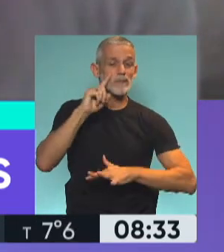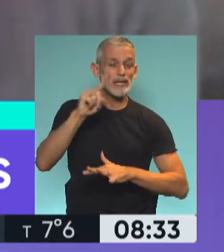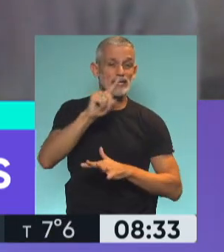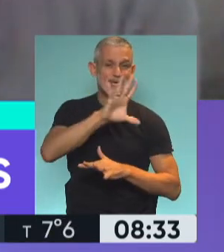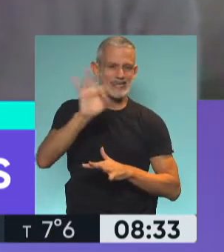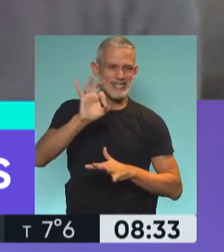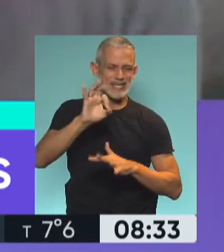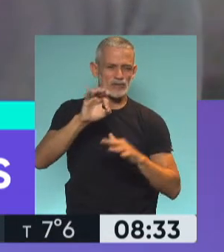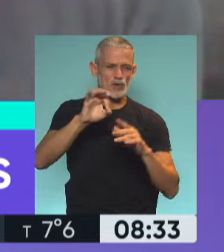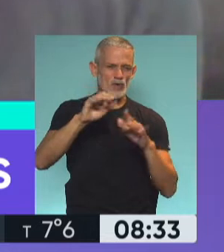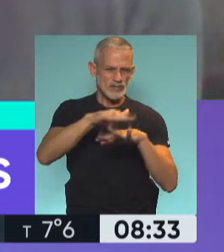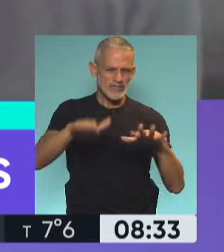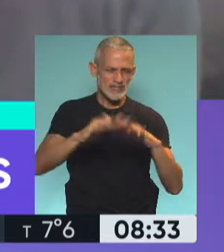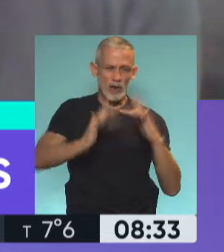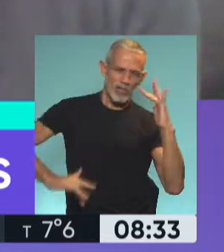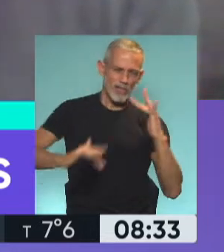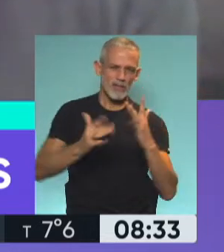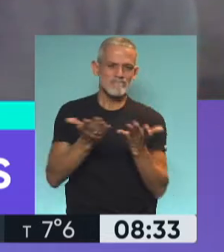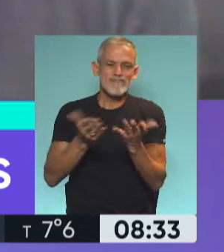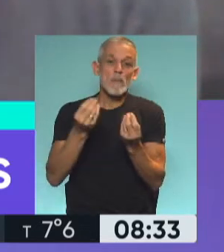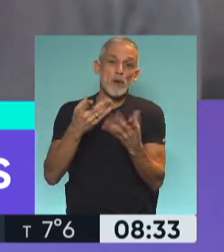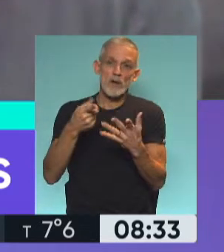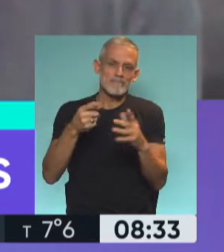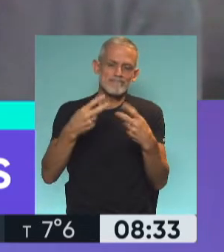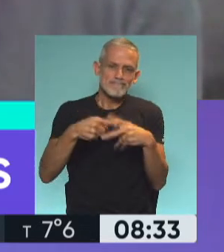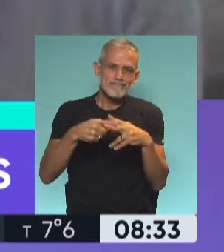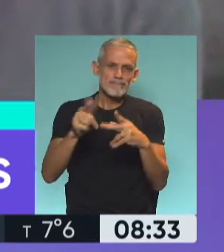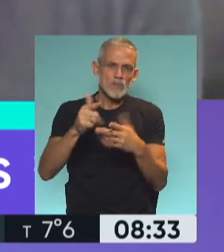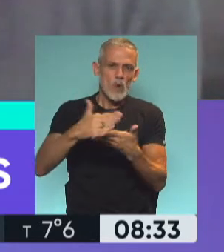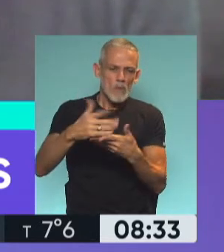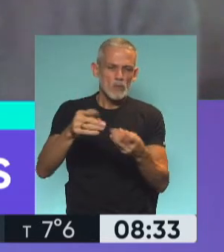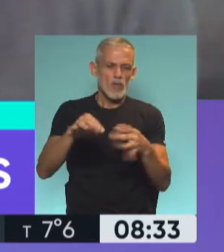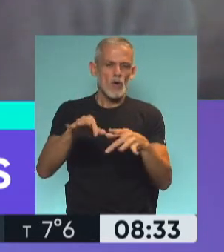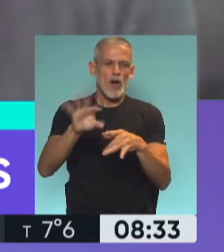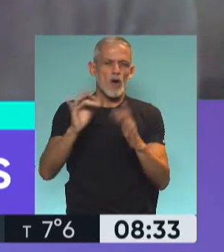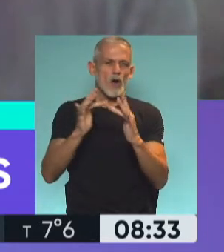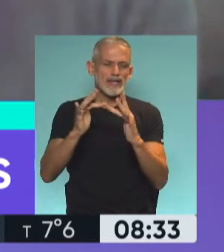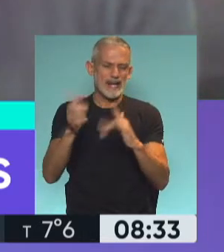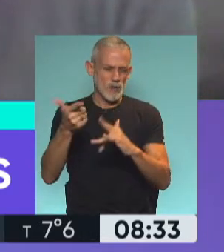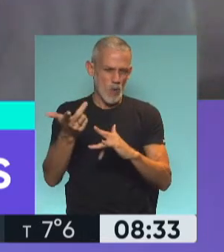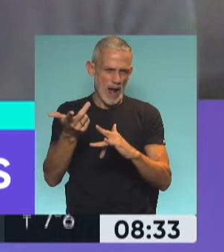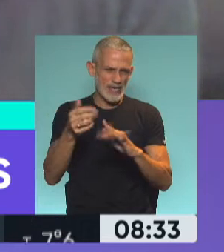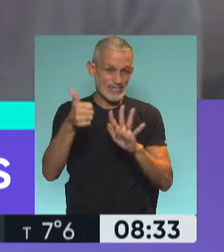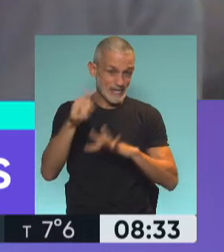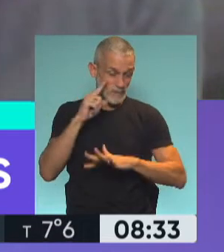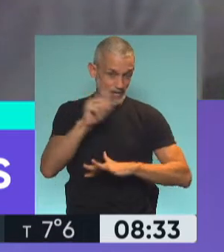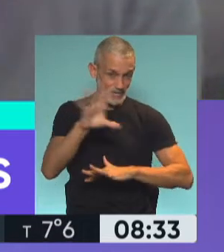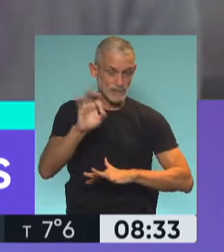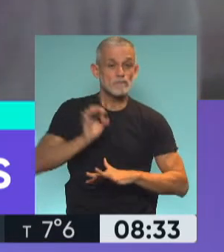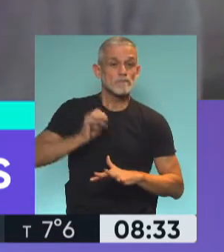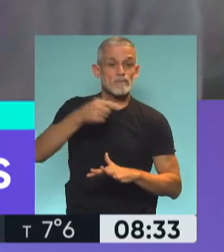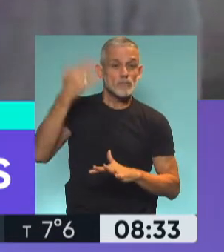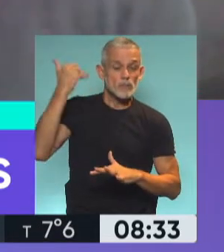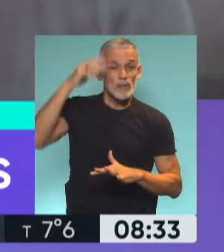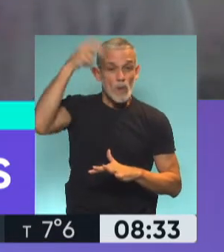chicos desconectados de la virtualidad, precisamente o porque no tenían las herramientas tecnológicas o porque no tenían conectividad. La semana pasada,